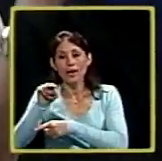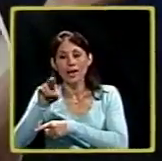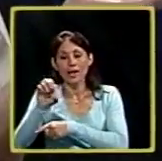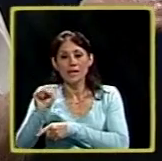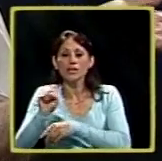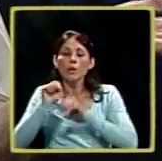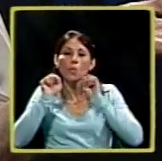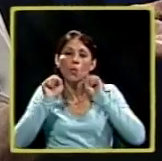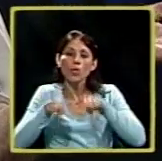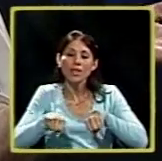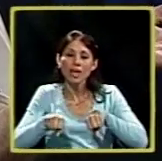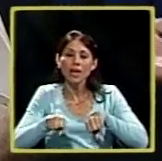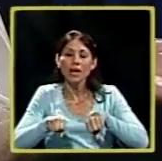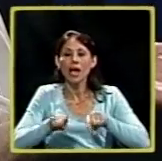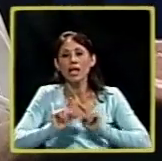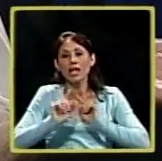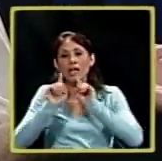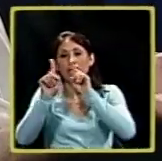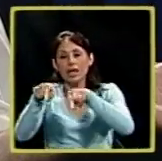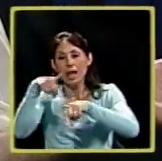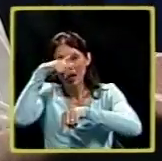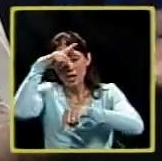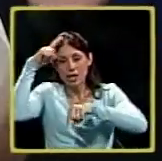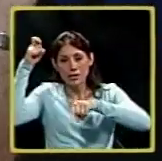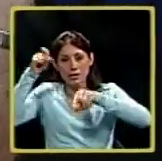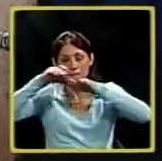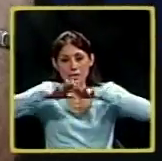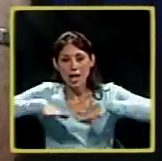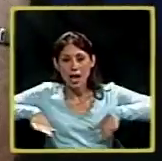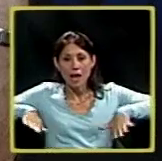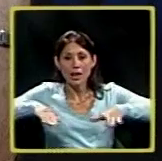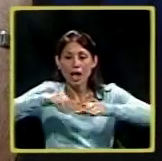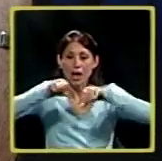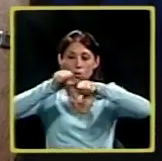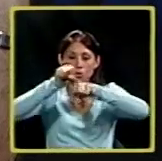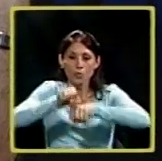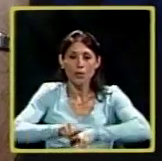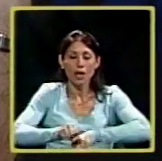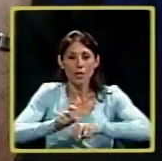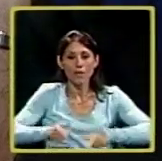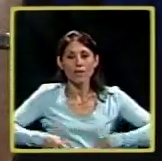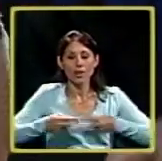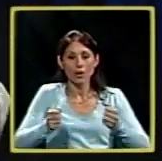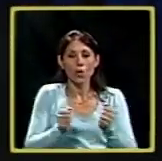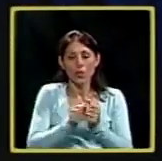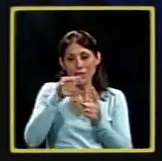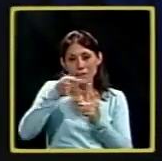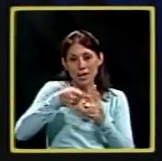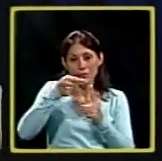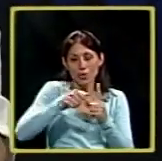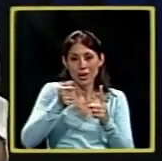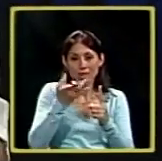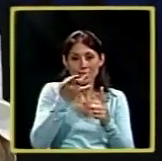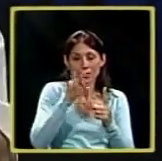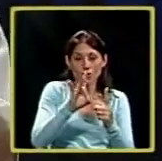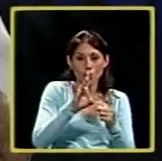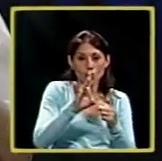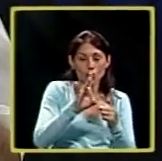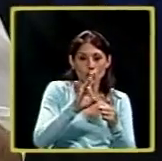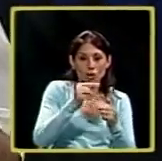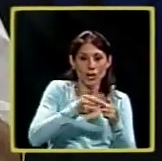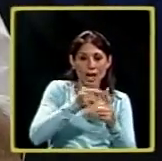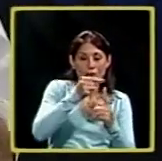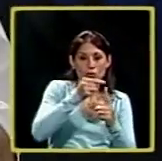acostumbrado a vivir con una temperatura de 18 20 grados máximo en verano, a ir a 40 grados con